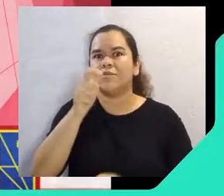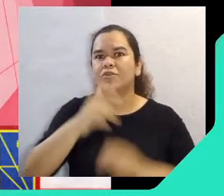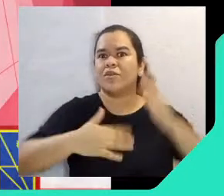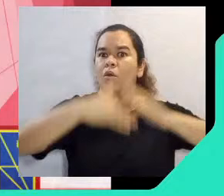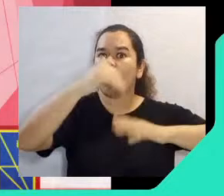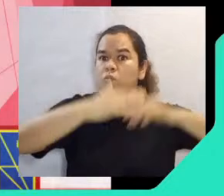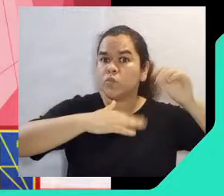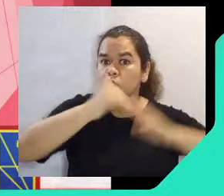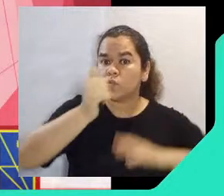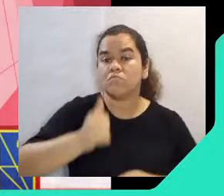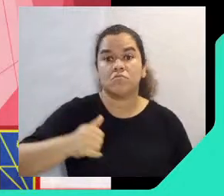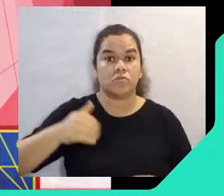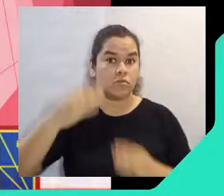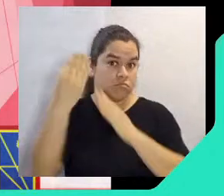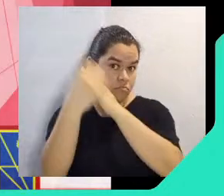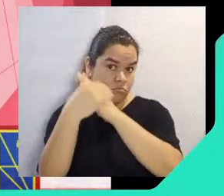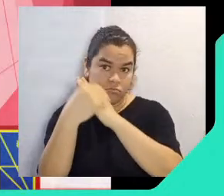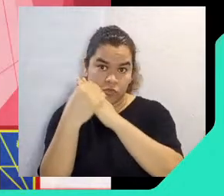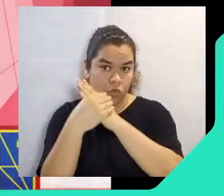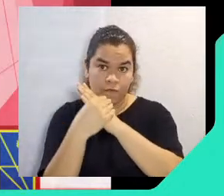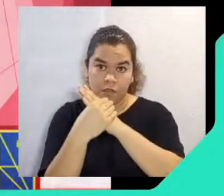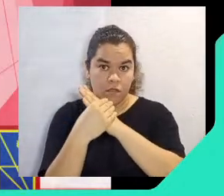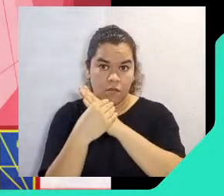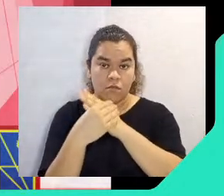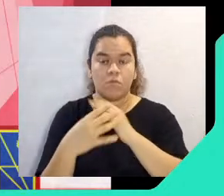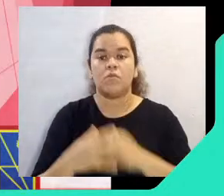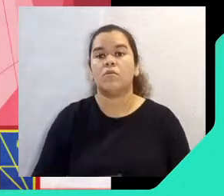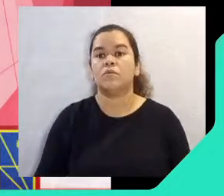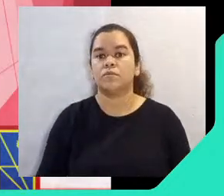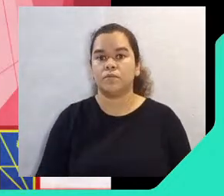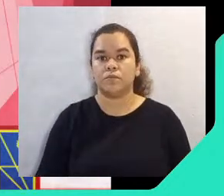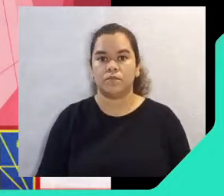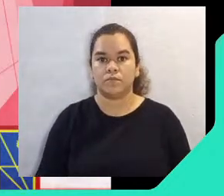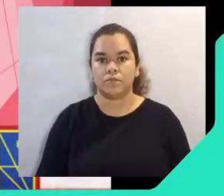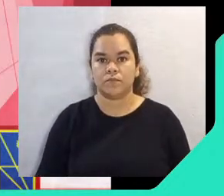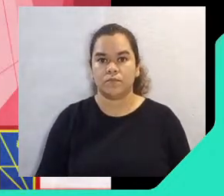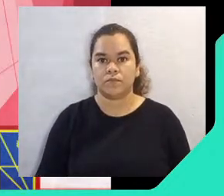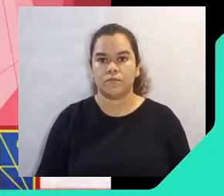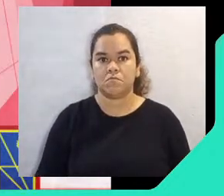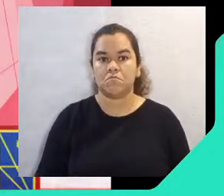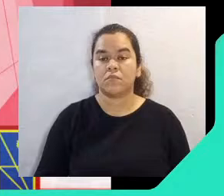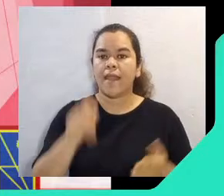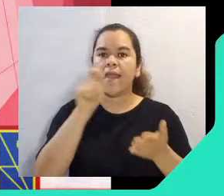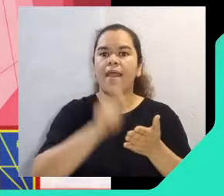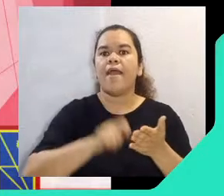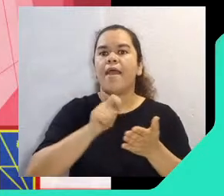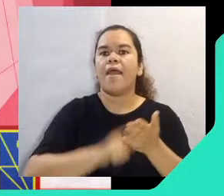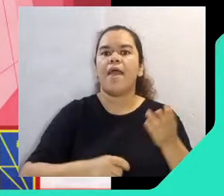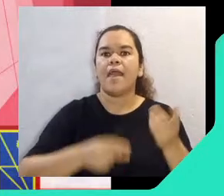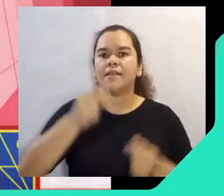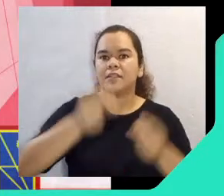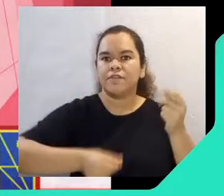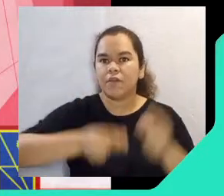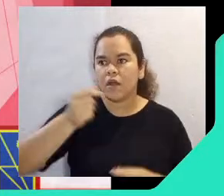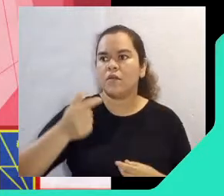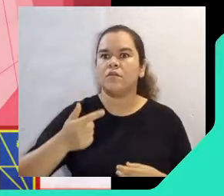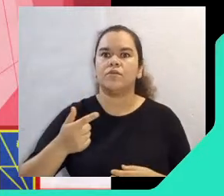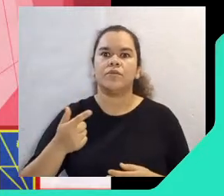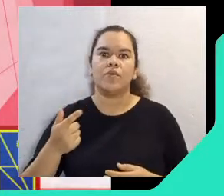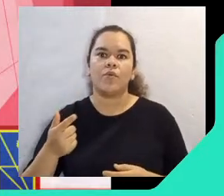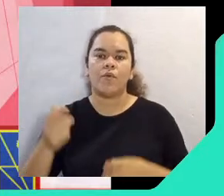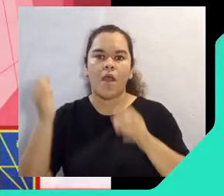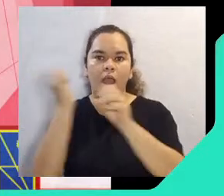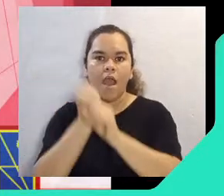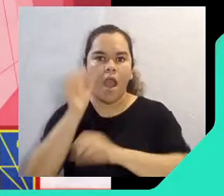el Estado en cualquiera de sus tres ámbitos, los escribanos, los abogados, los arquitectos,